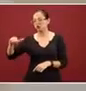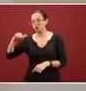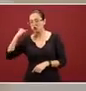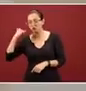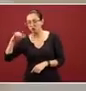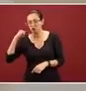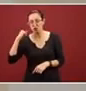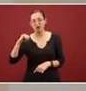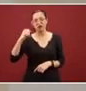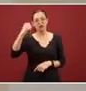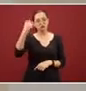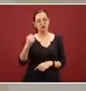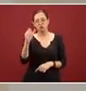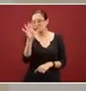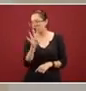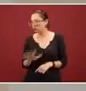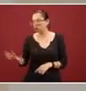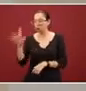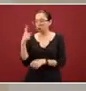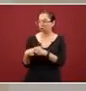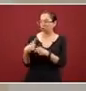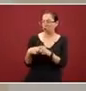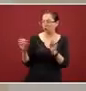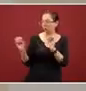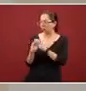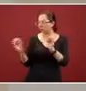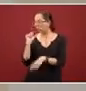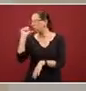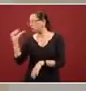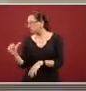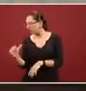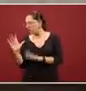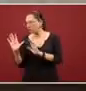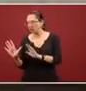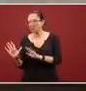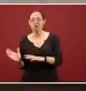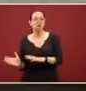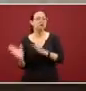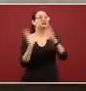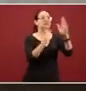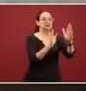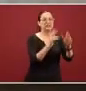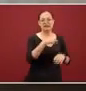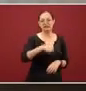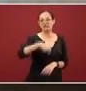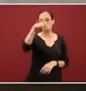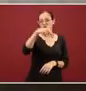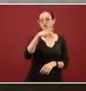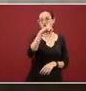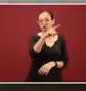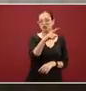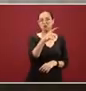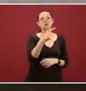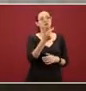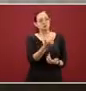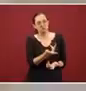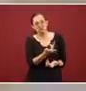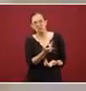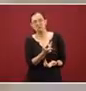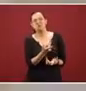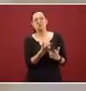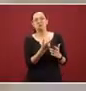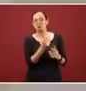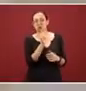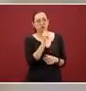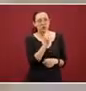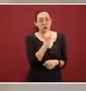el sur-sureste no tuvo casos, ellos tuvieron un pico posterior, en algunos estados del norte también entraron